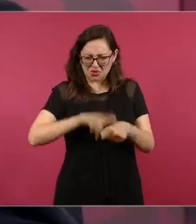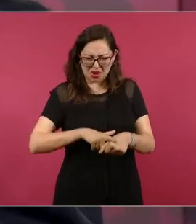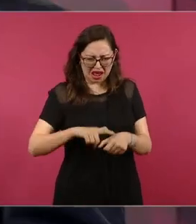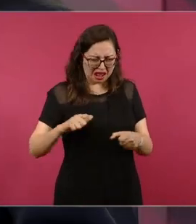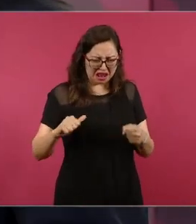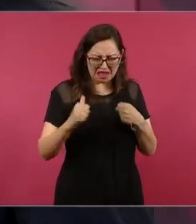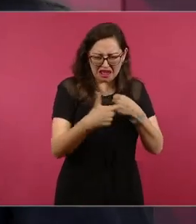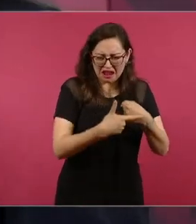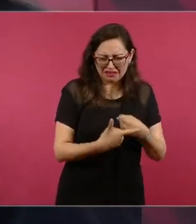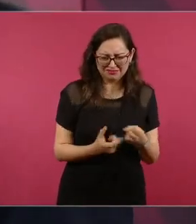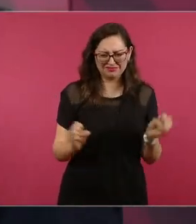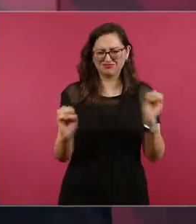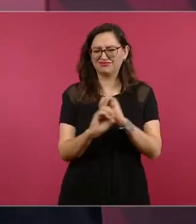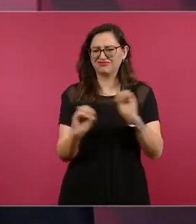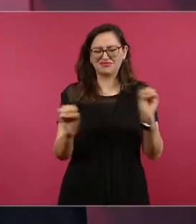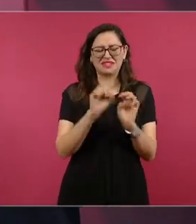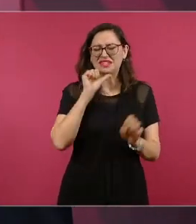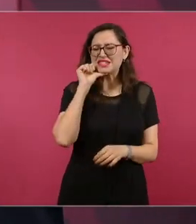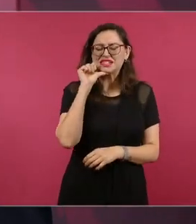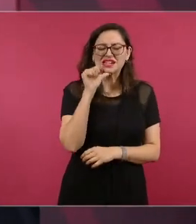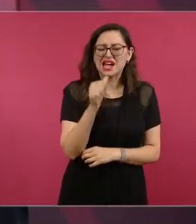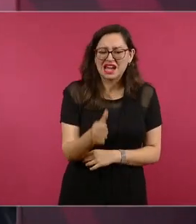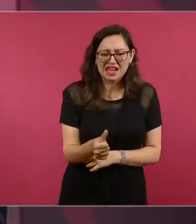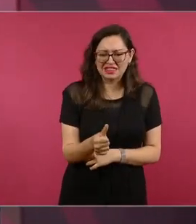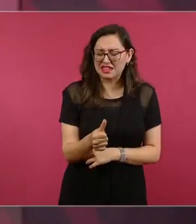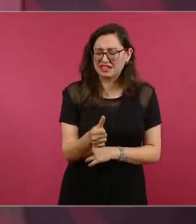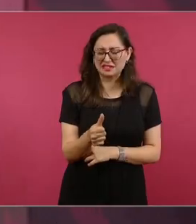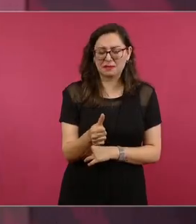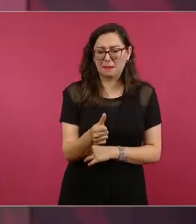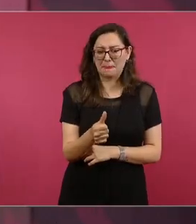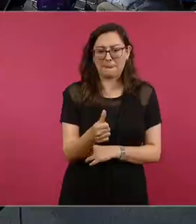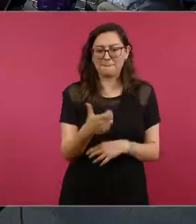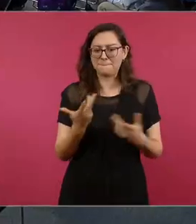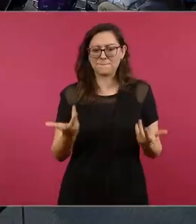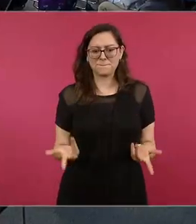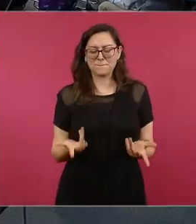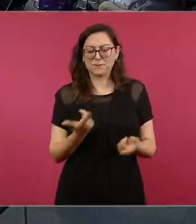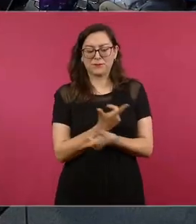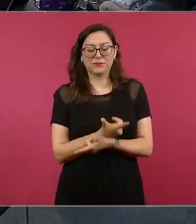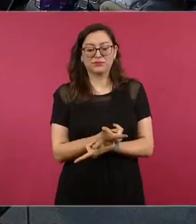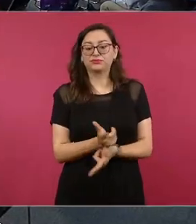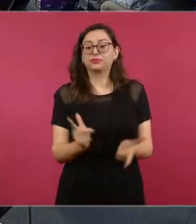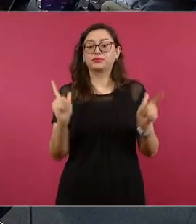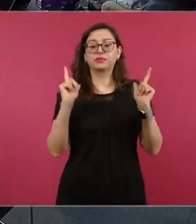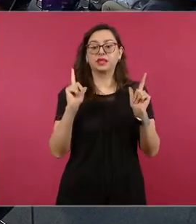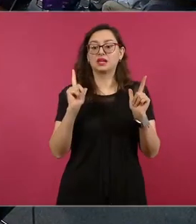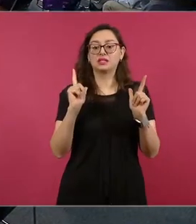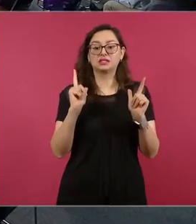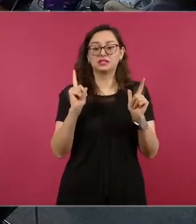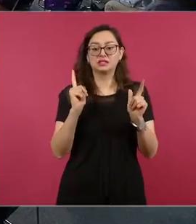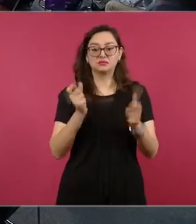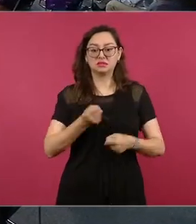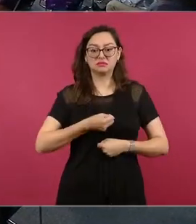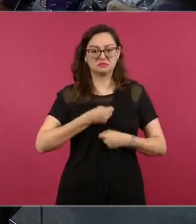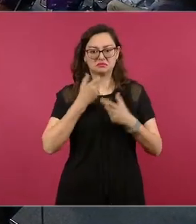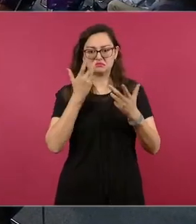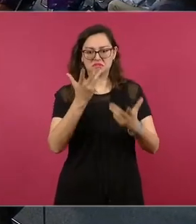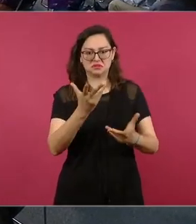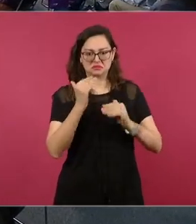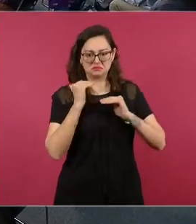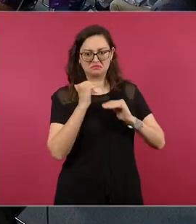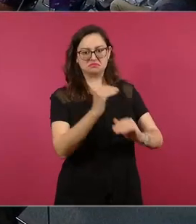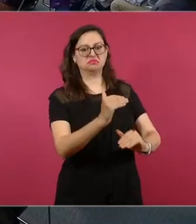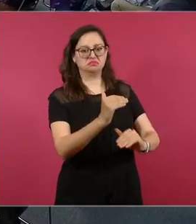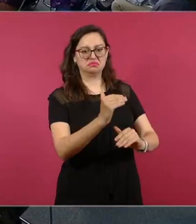mucho menos de limitar la libertad de expresión de